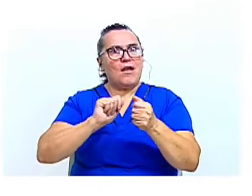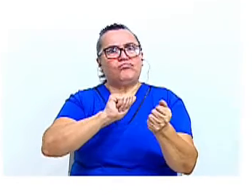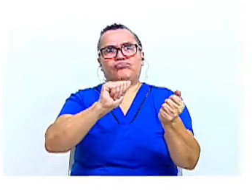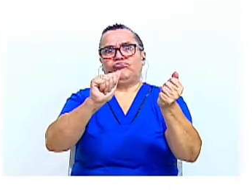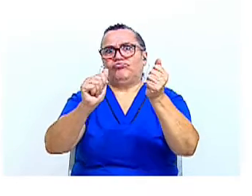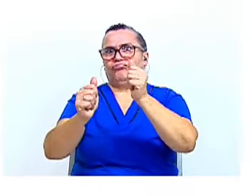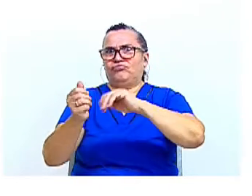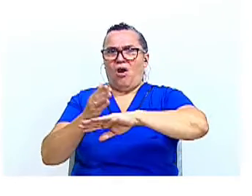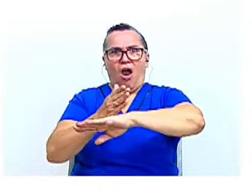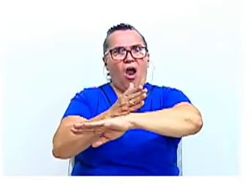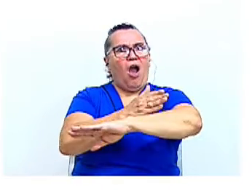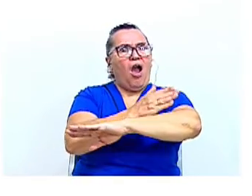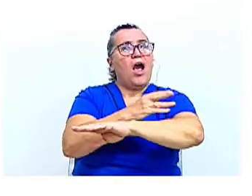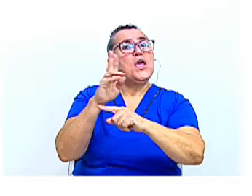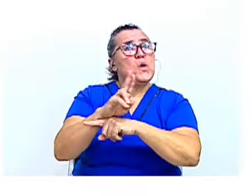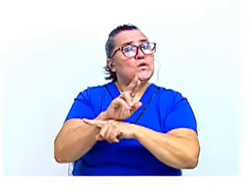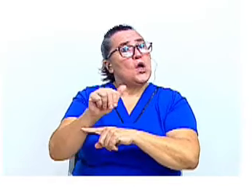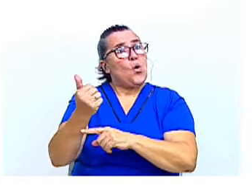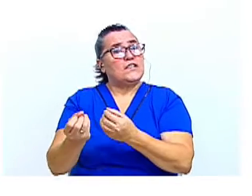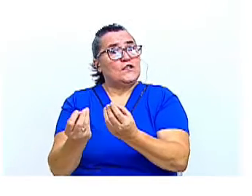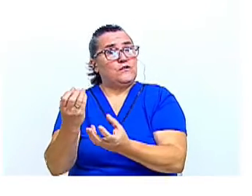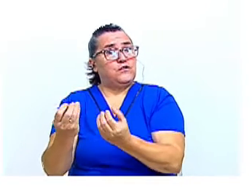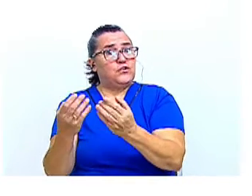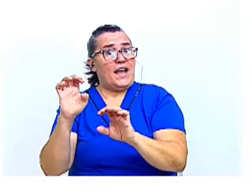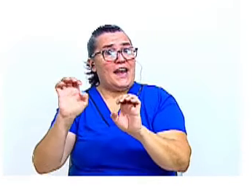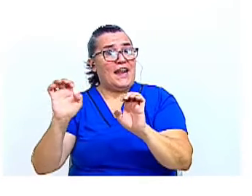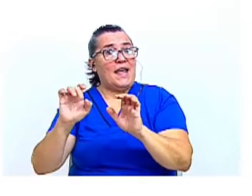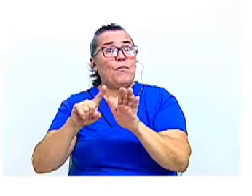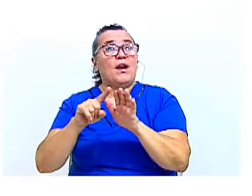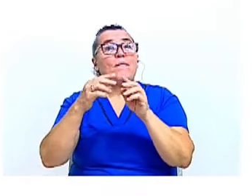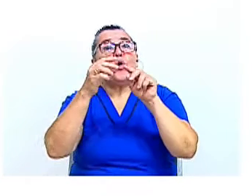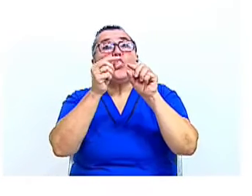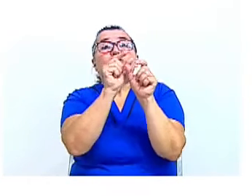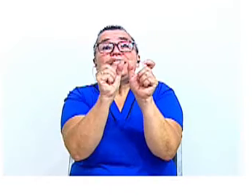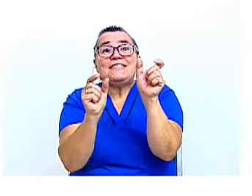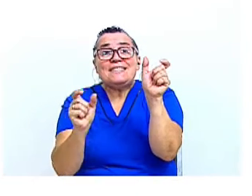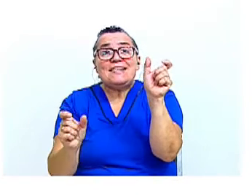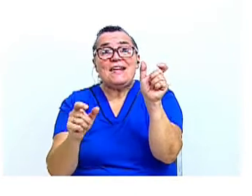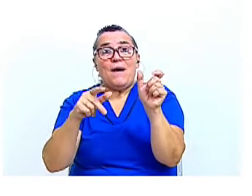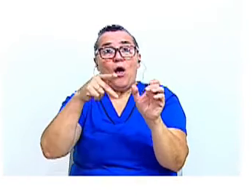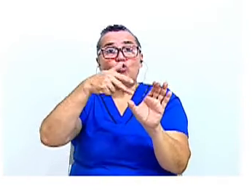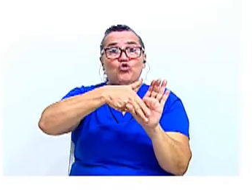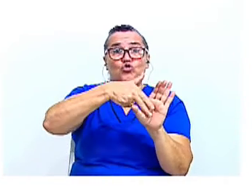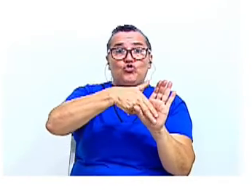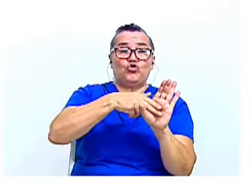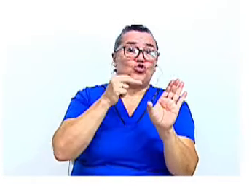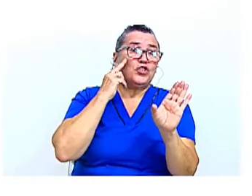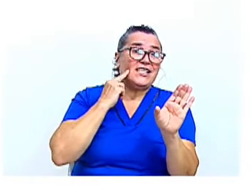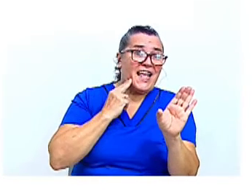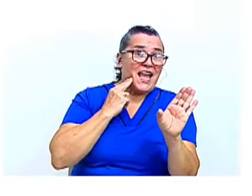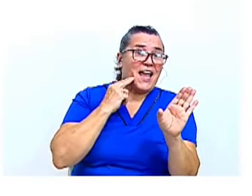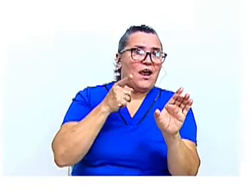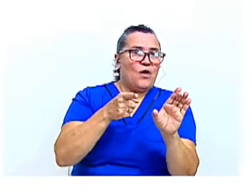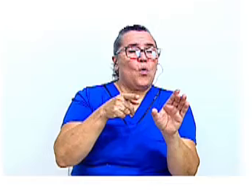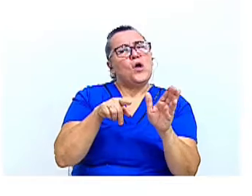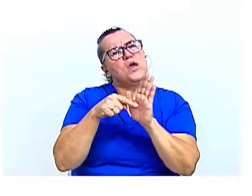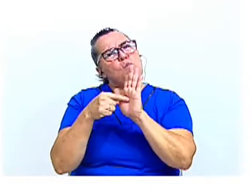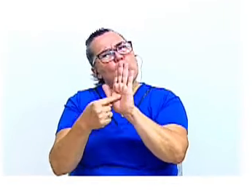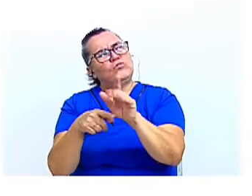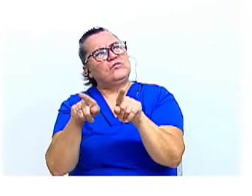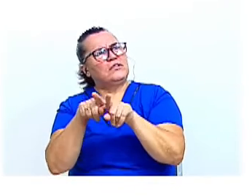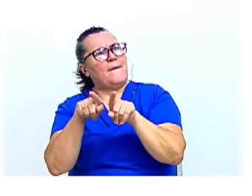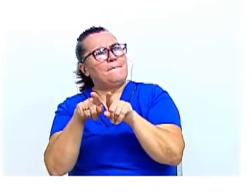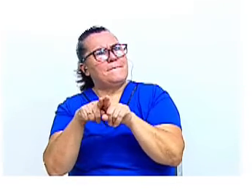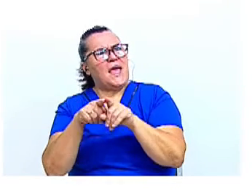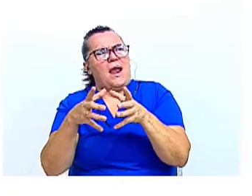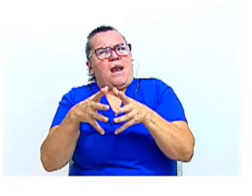utilicen otras fuentes de energía, como por ejemplo los derivados del petróleo. Y para explicar un poquito más o ilustrar acerca